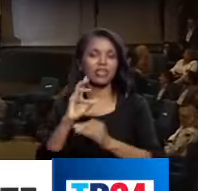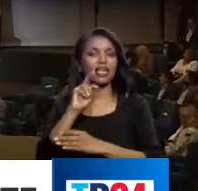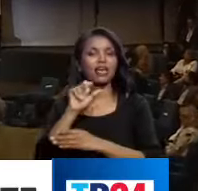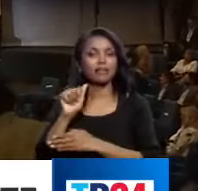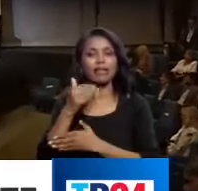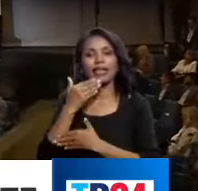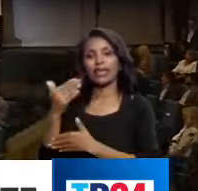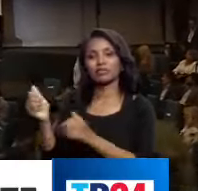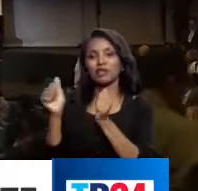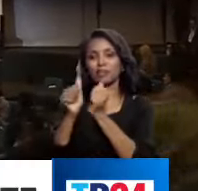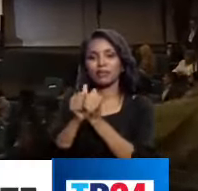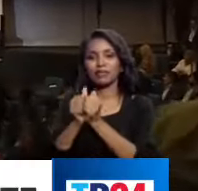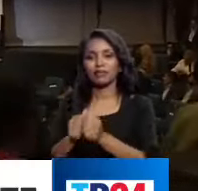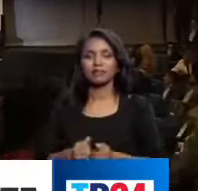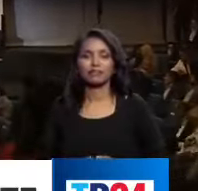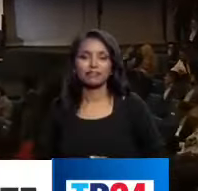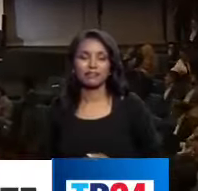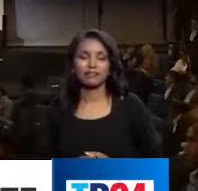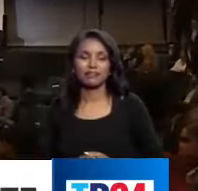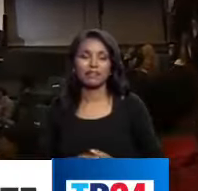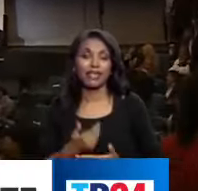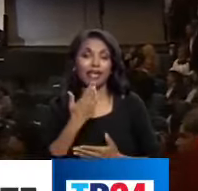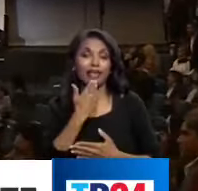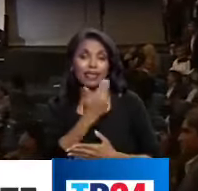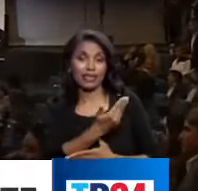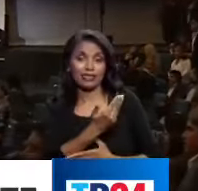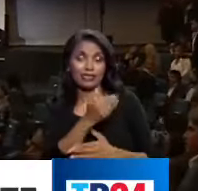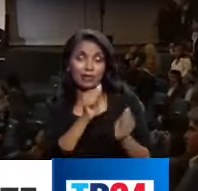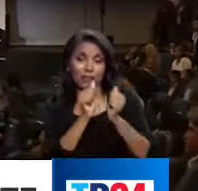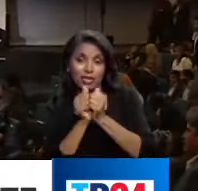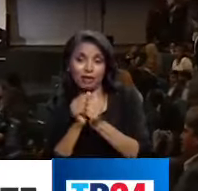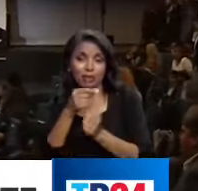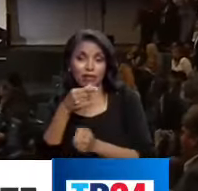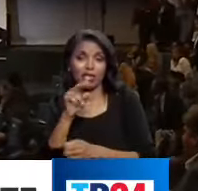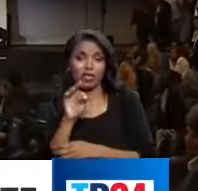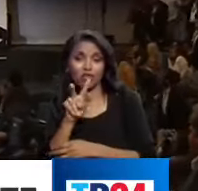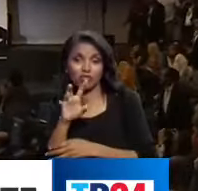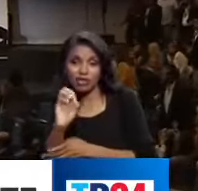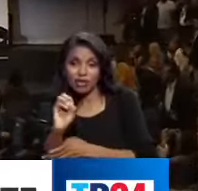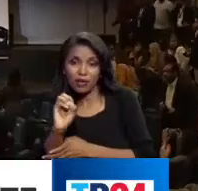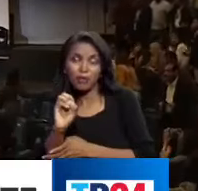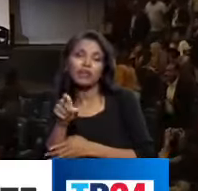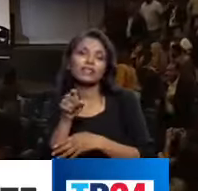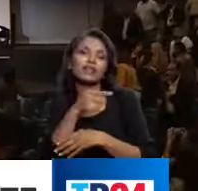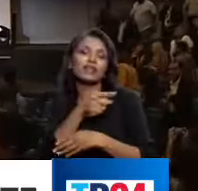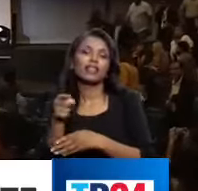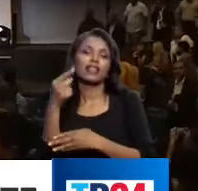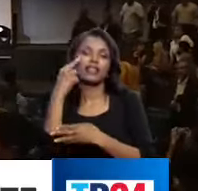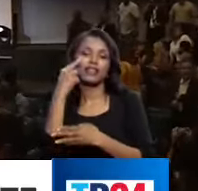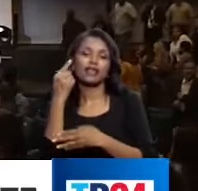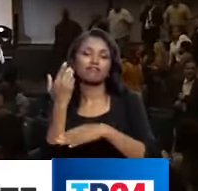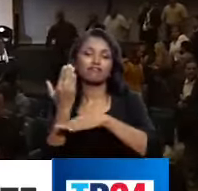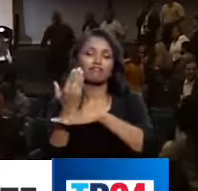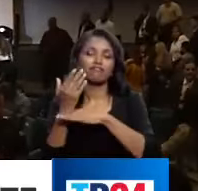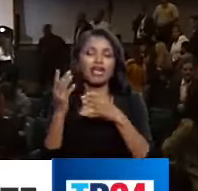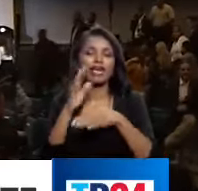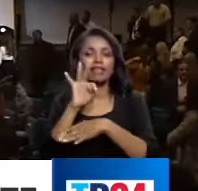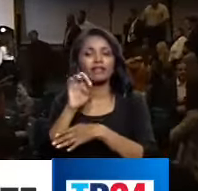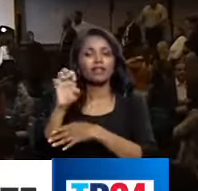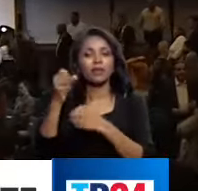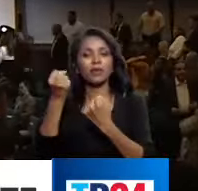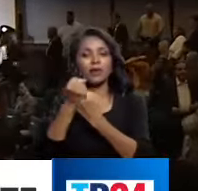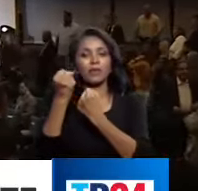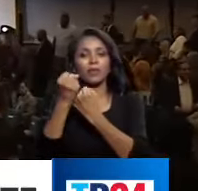por compartir este espacio con nosotros. Lo mismo digo, Gustavo, y de igual manera agradecemos a nuestra audiencia, al Tribunal Electoral por todo